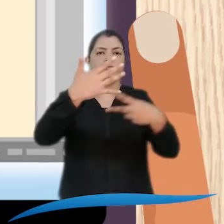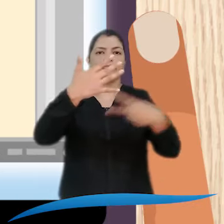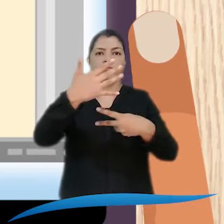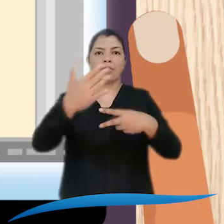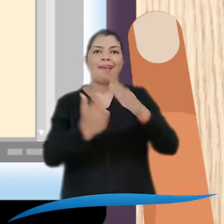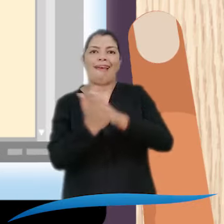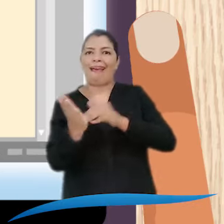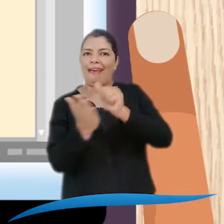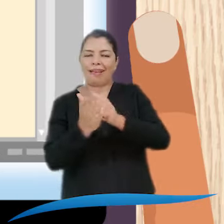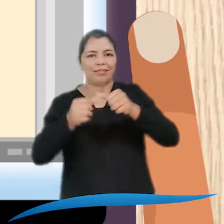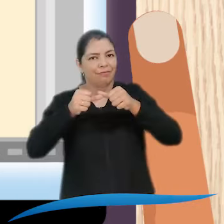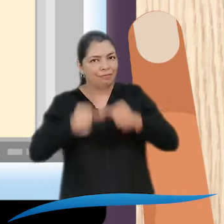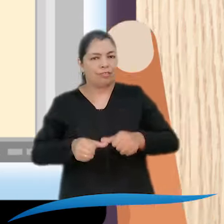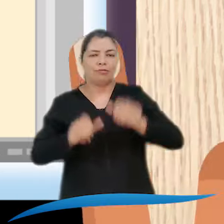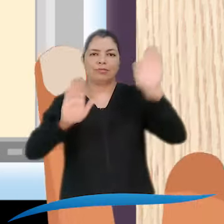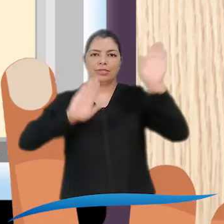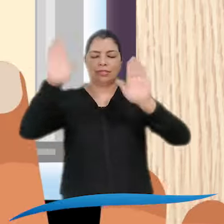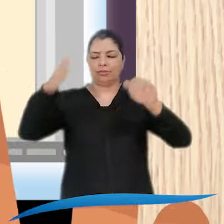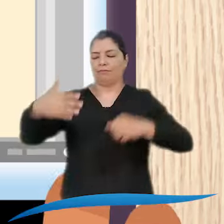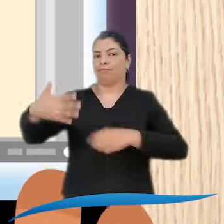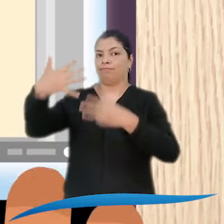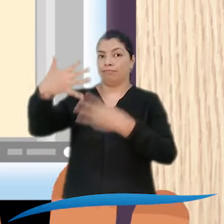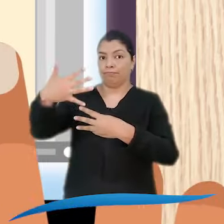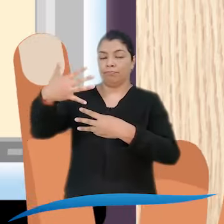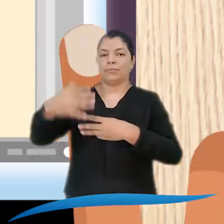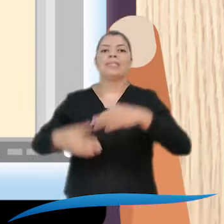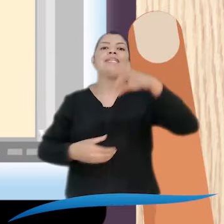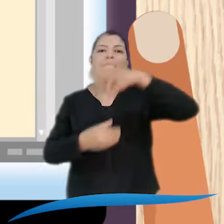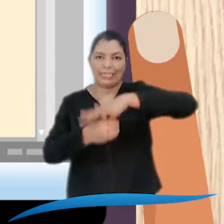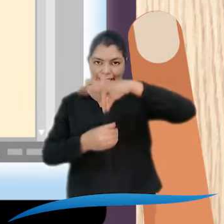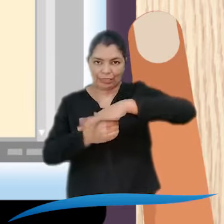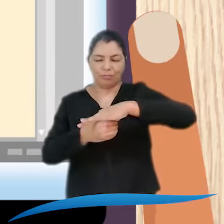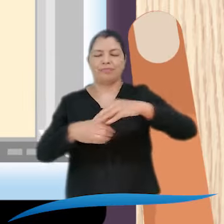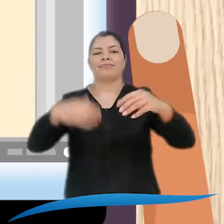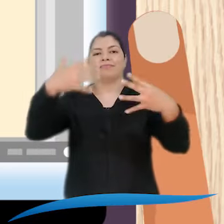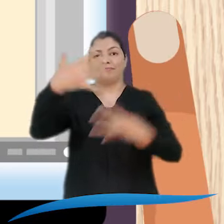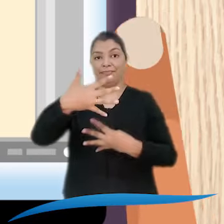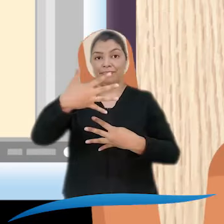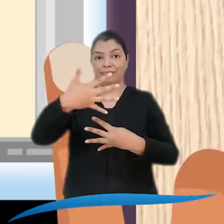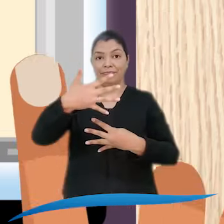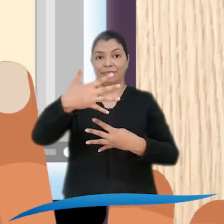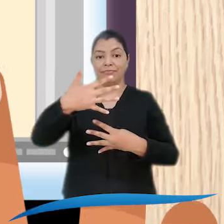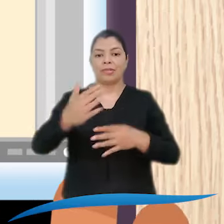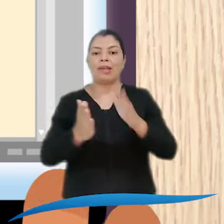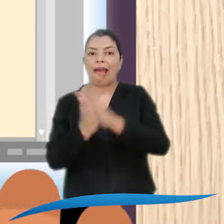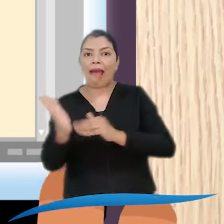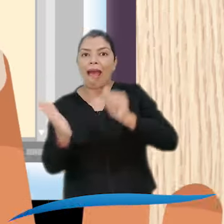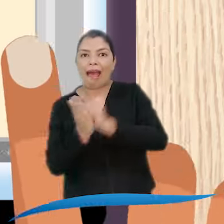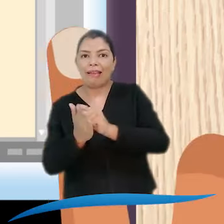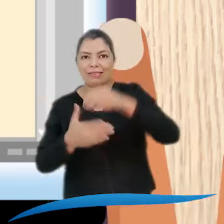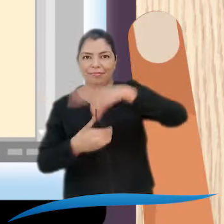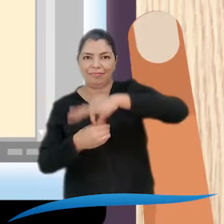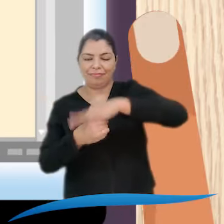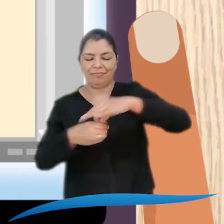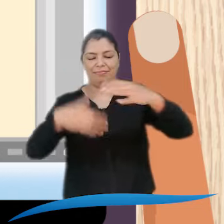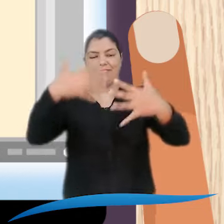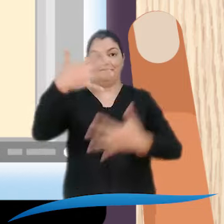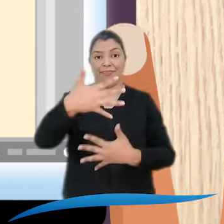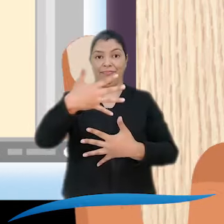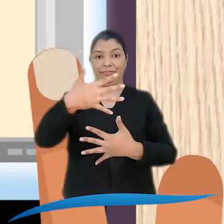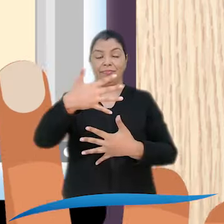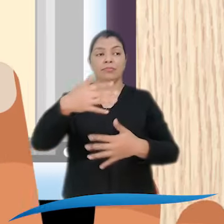6. Reclamación o solicitudes. 7. Acta definitiva de candidatos. 8.